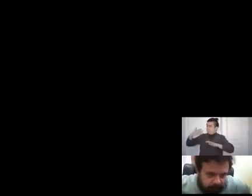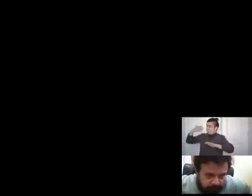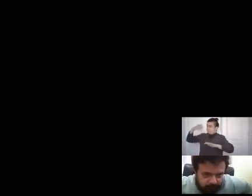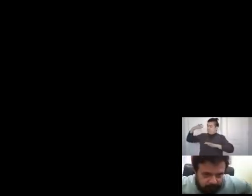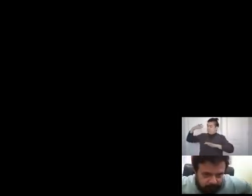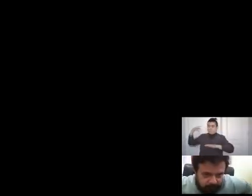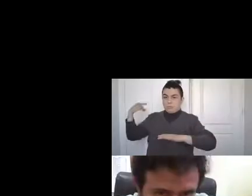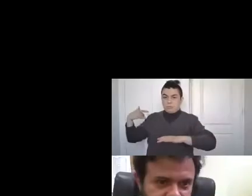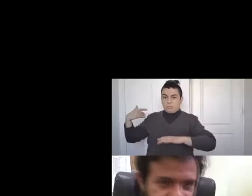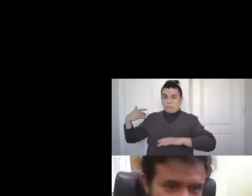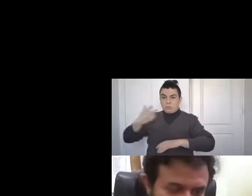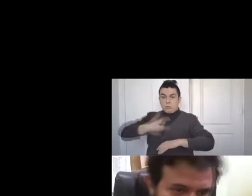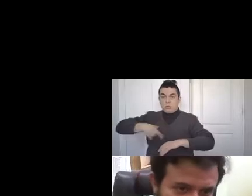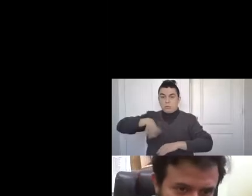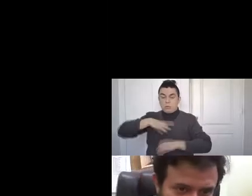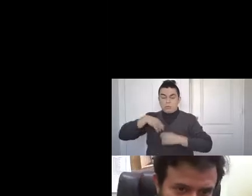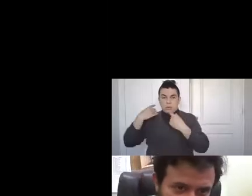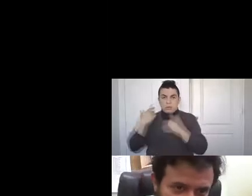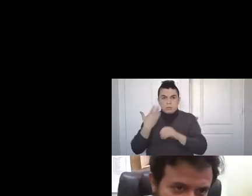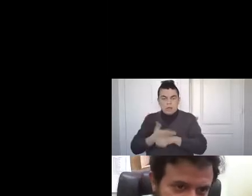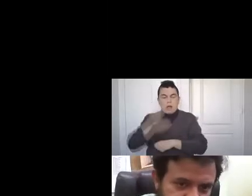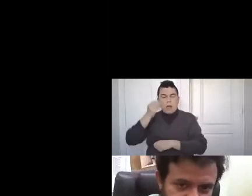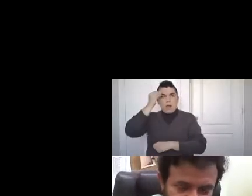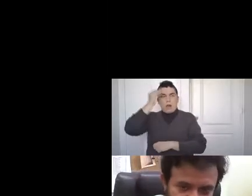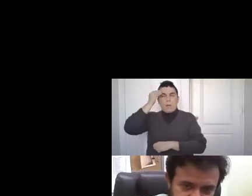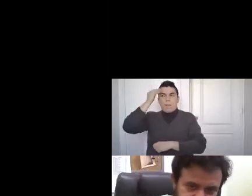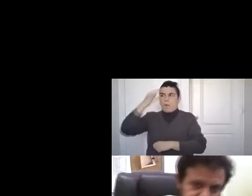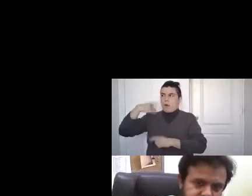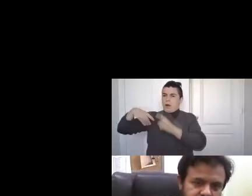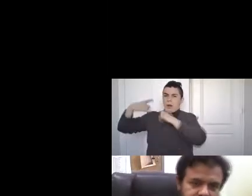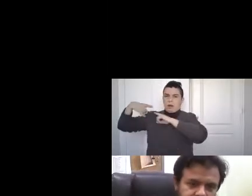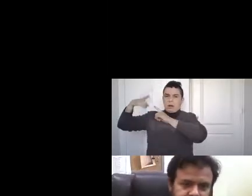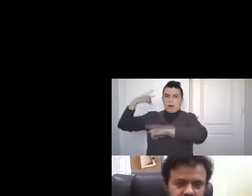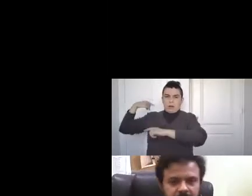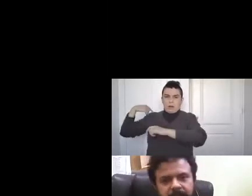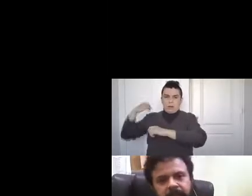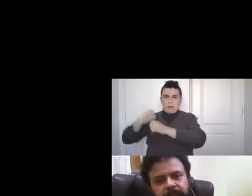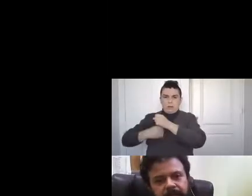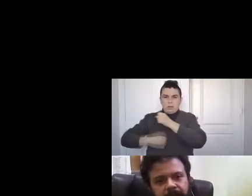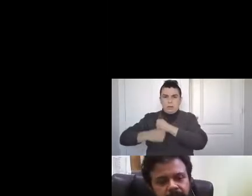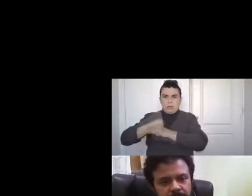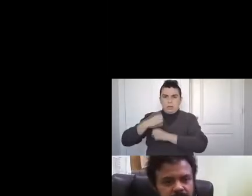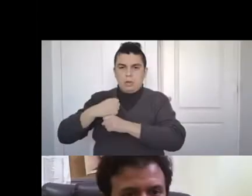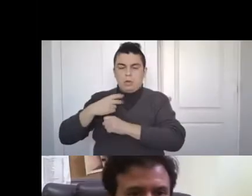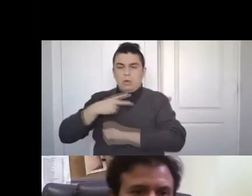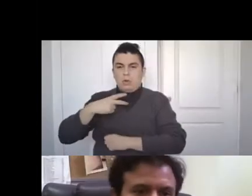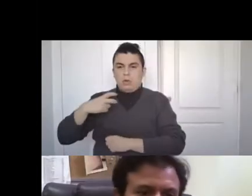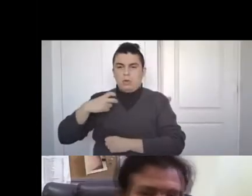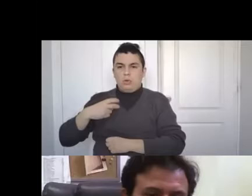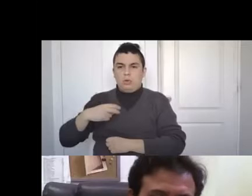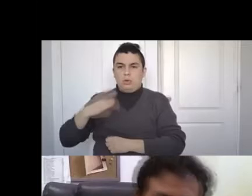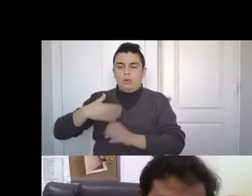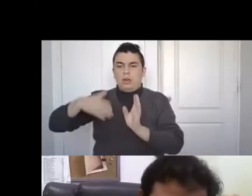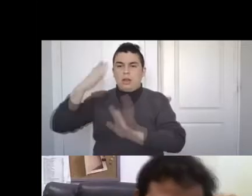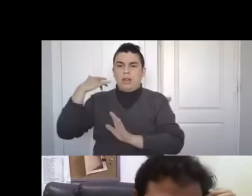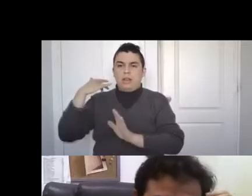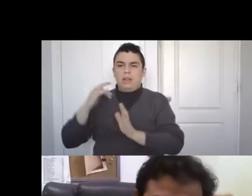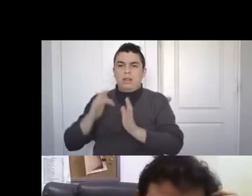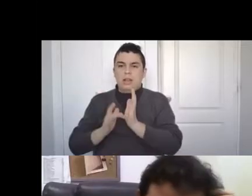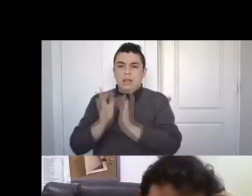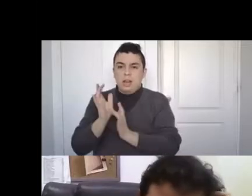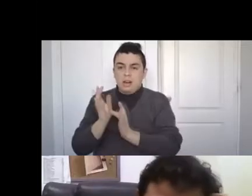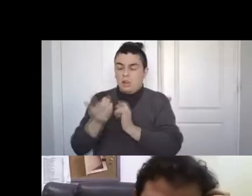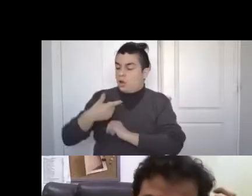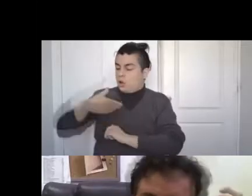desde que tenemos conocimiento, ¿cierto? En el año 200, en la era después de Cristo, hasta la